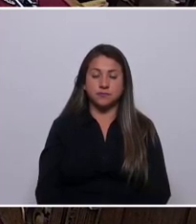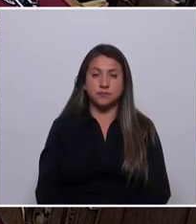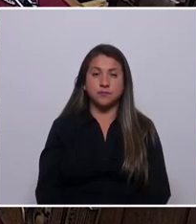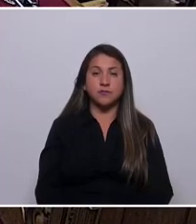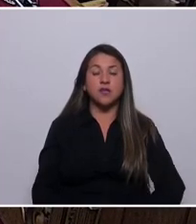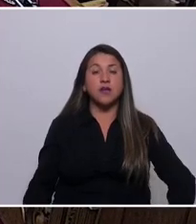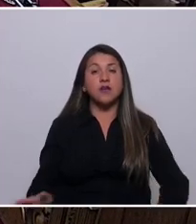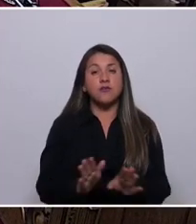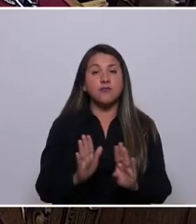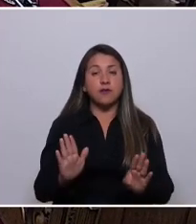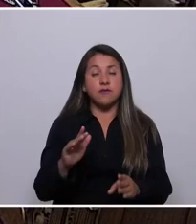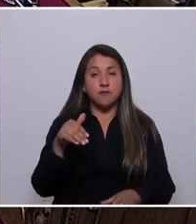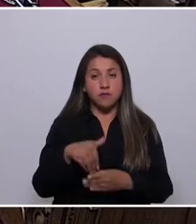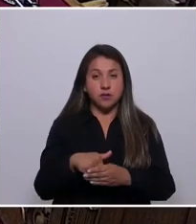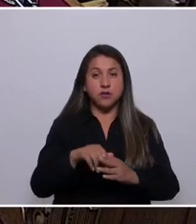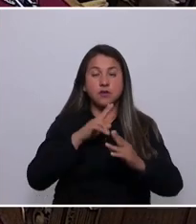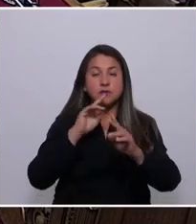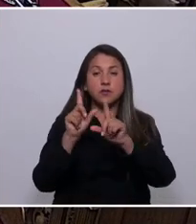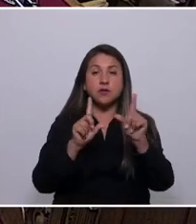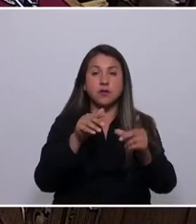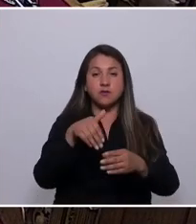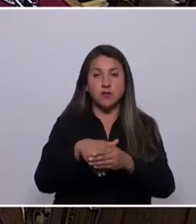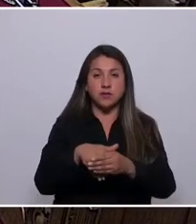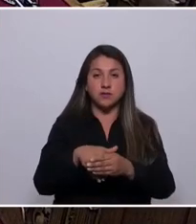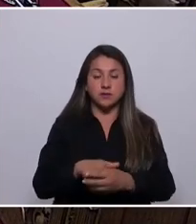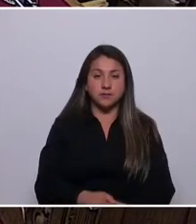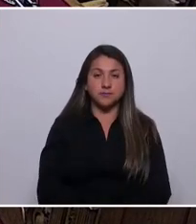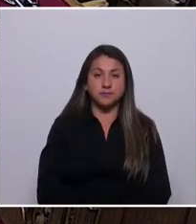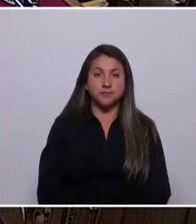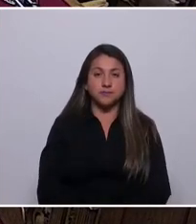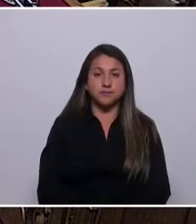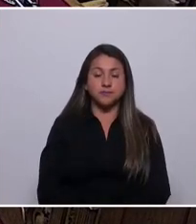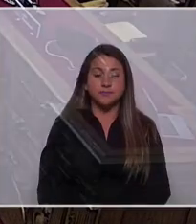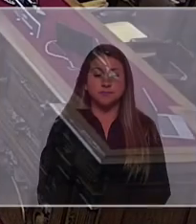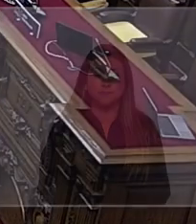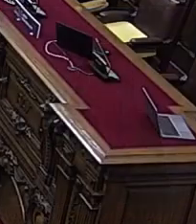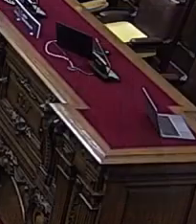Finalizada la votación, resultado de la votación.